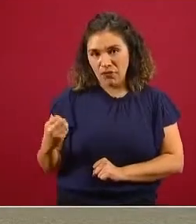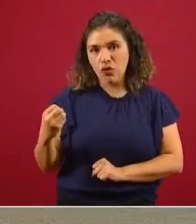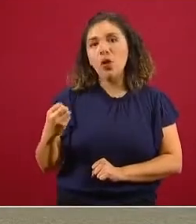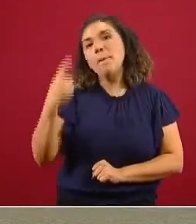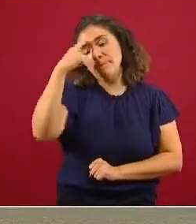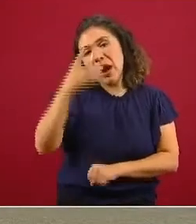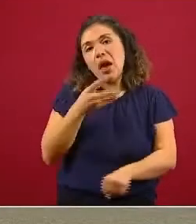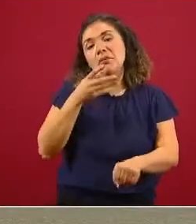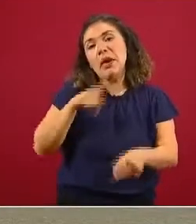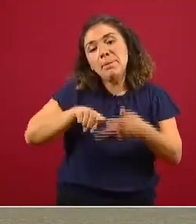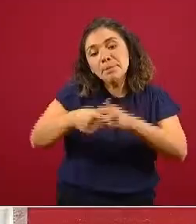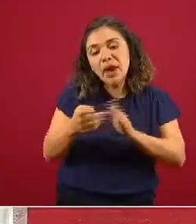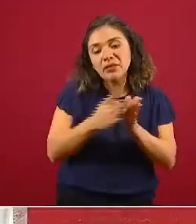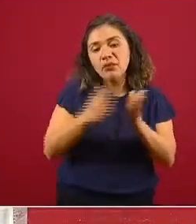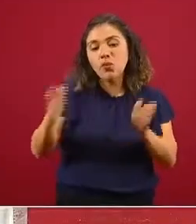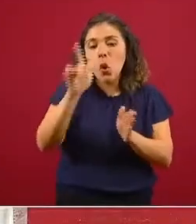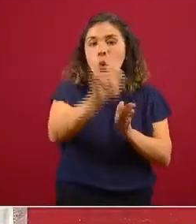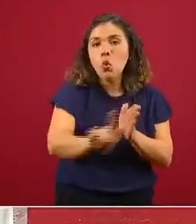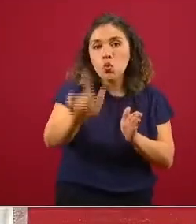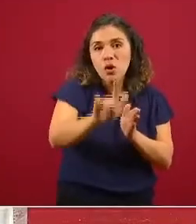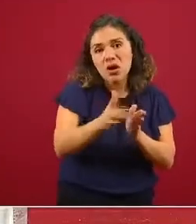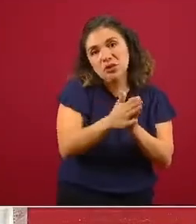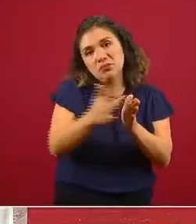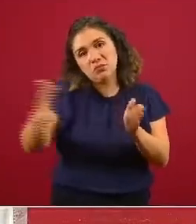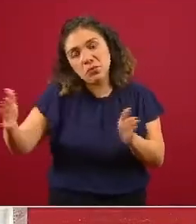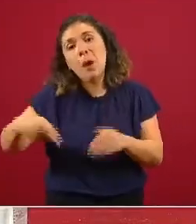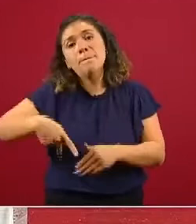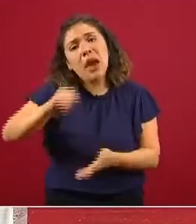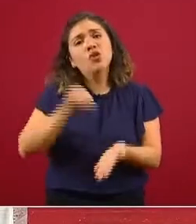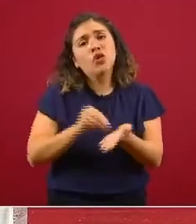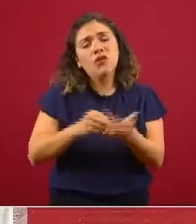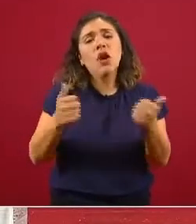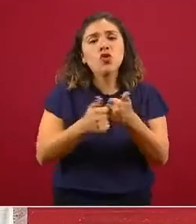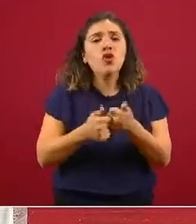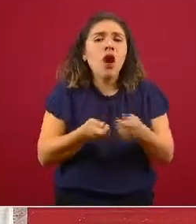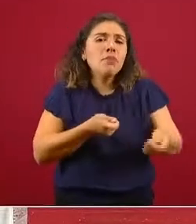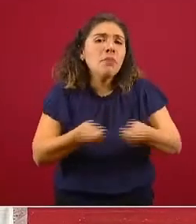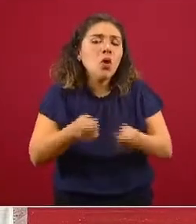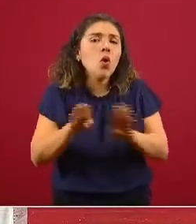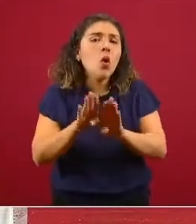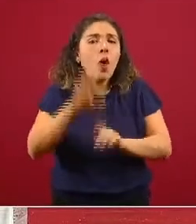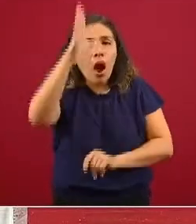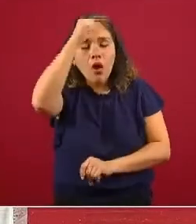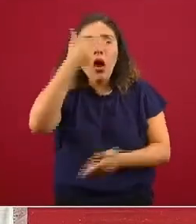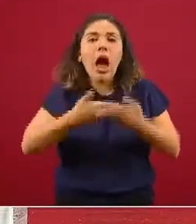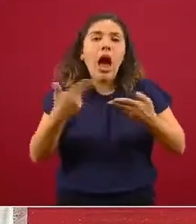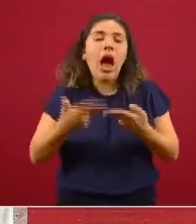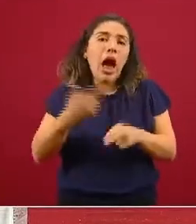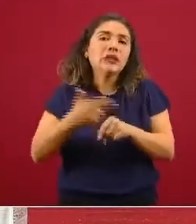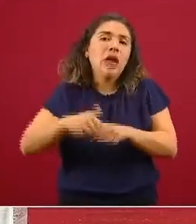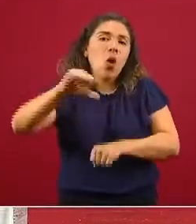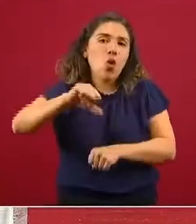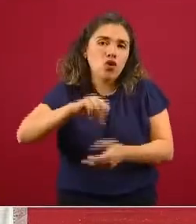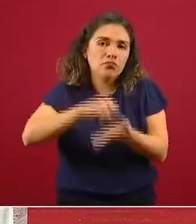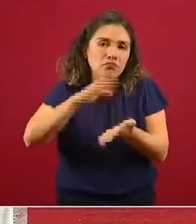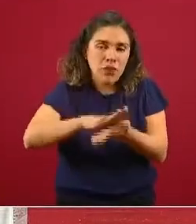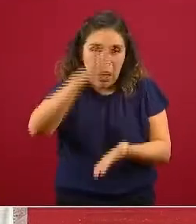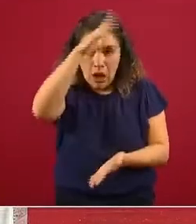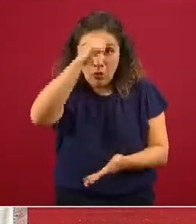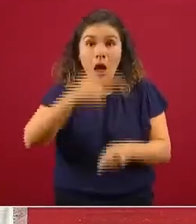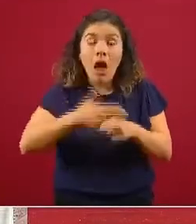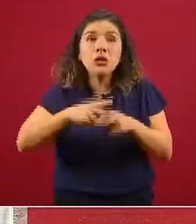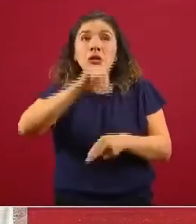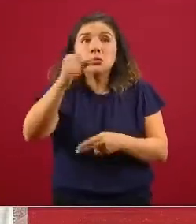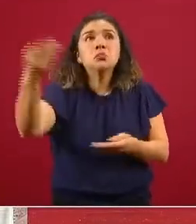de aplicación a partir del lunes siguiente, pero todavía basados en la metodología hasta hoy vigente. Conforme vayamos